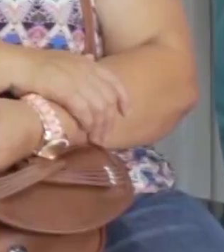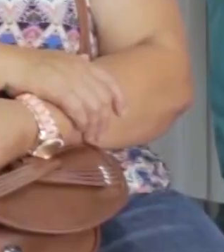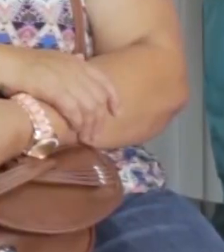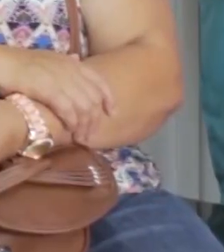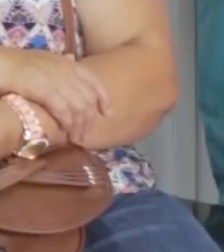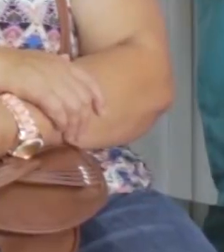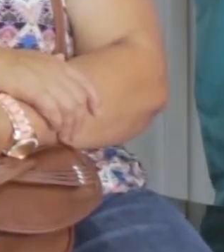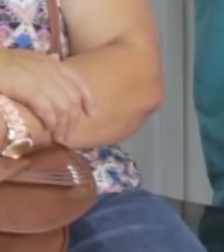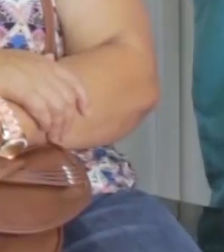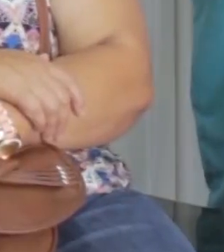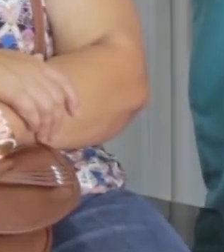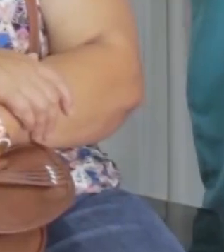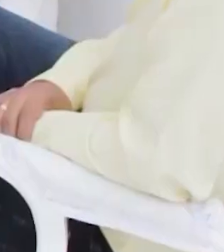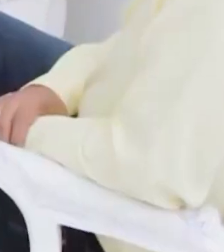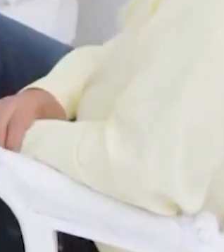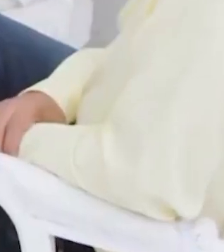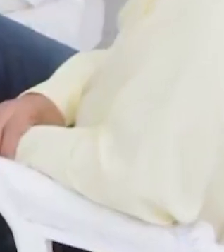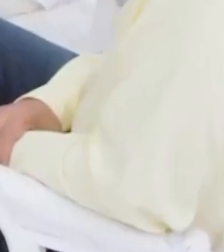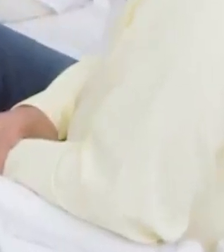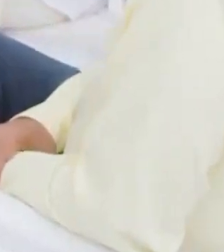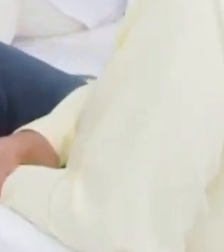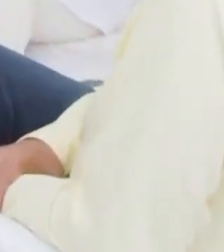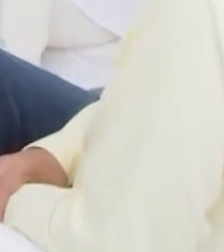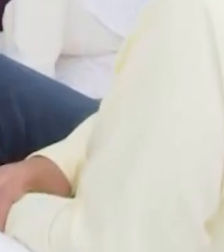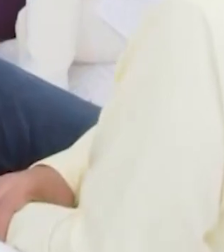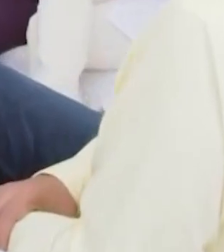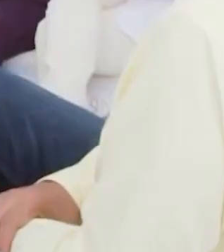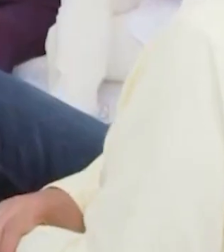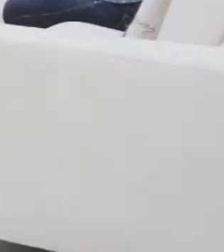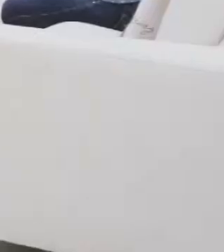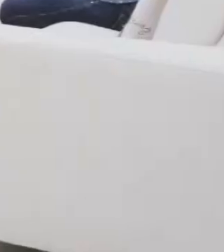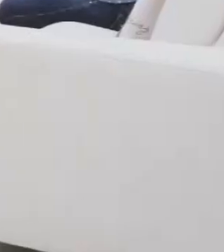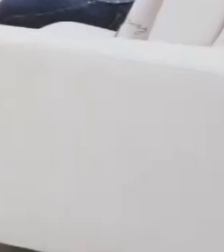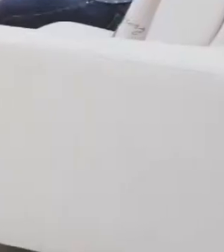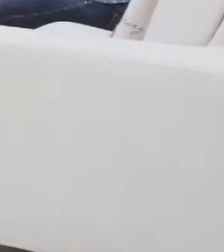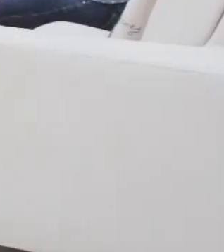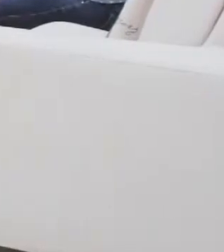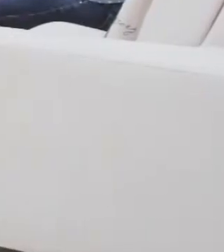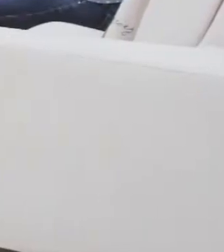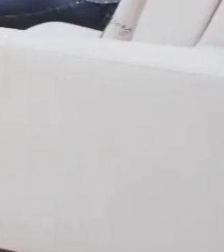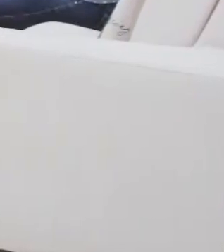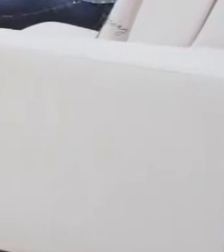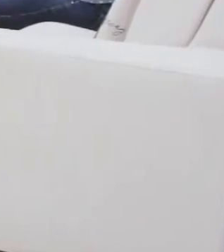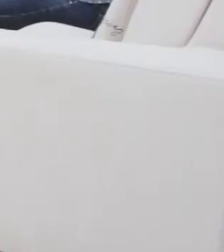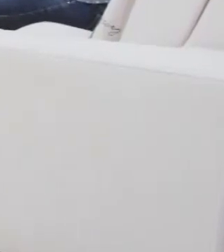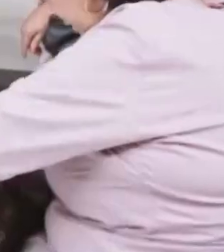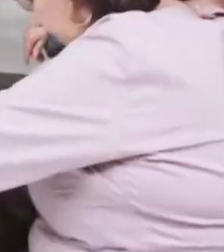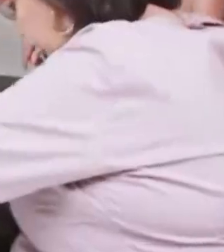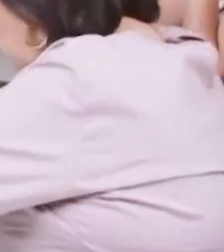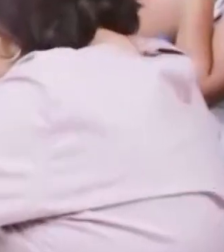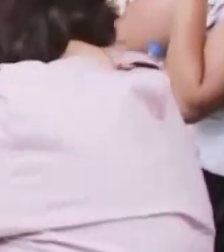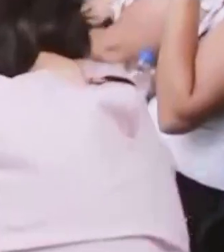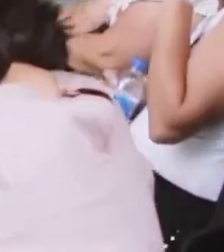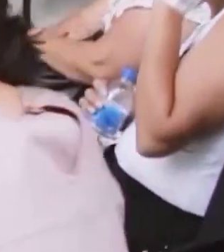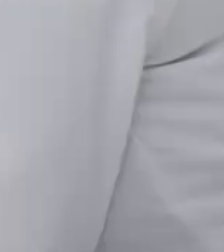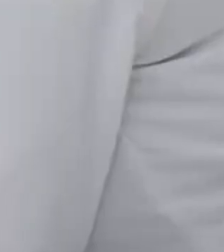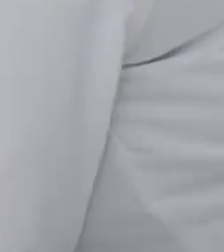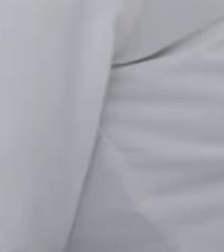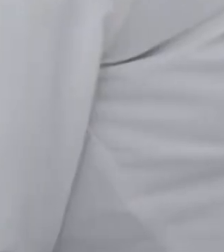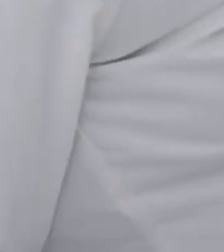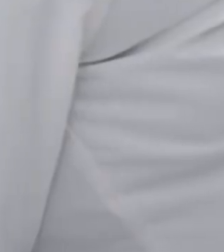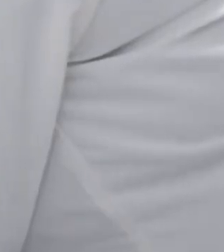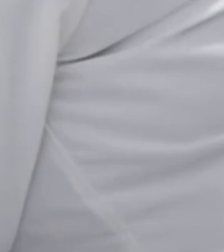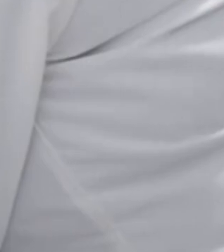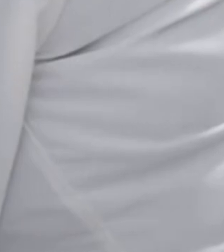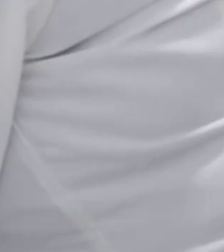diagnóstica interdisciplinaria con profesionales es la base para la prevención y combatir las enfermedades contamos